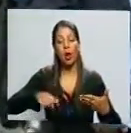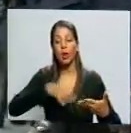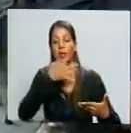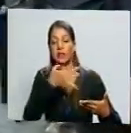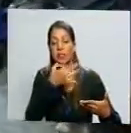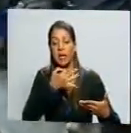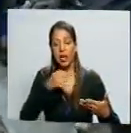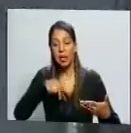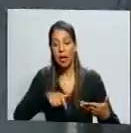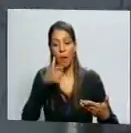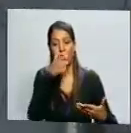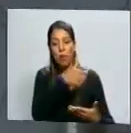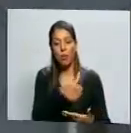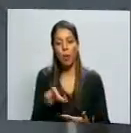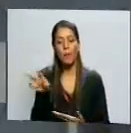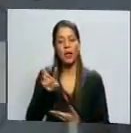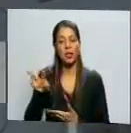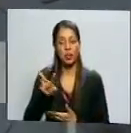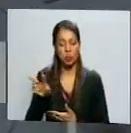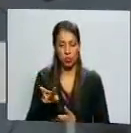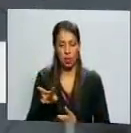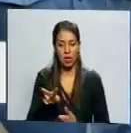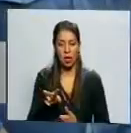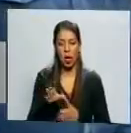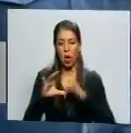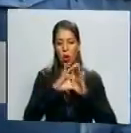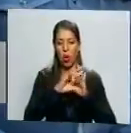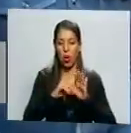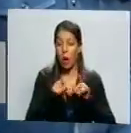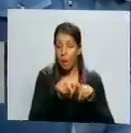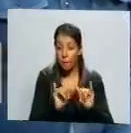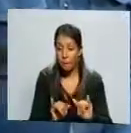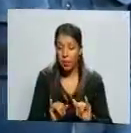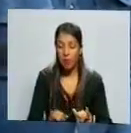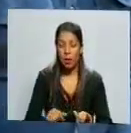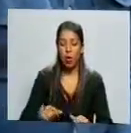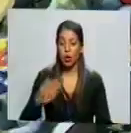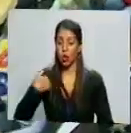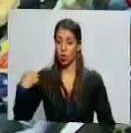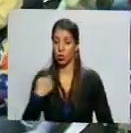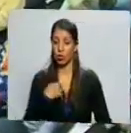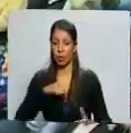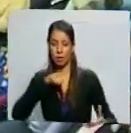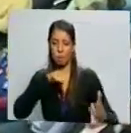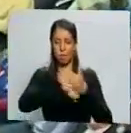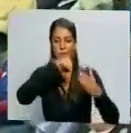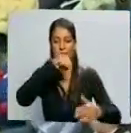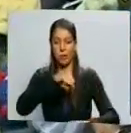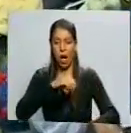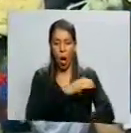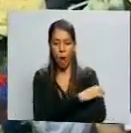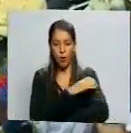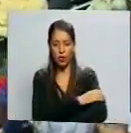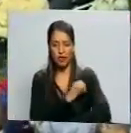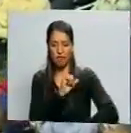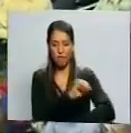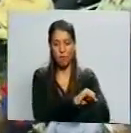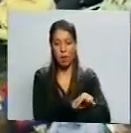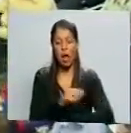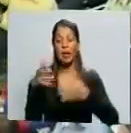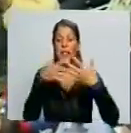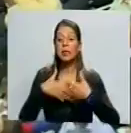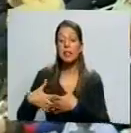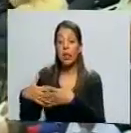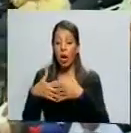hoy al pueblo venezolano, constituyéndose como el golpe más fuerte a la derecha reaccionaria, al